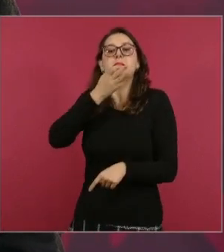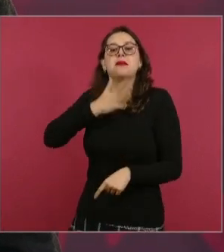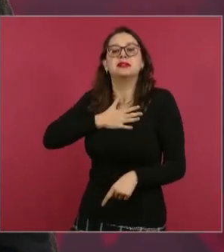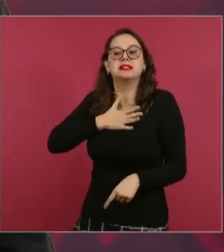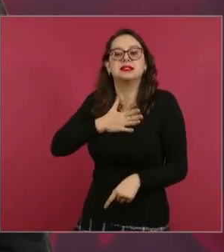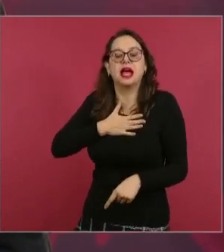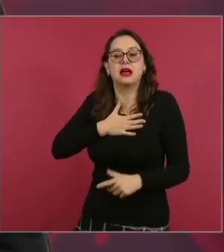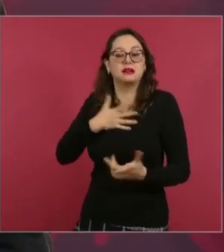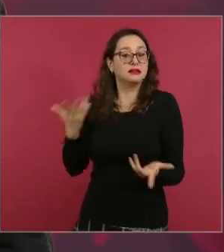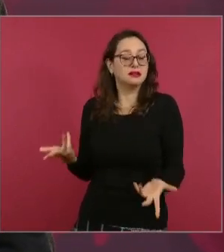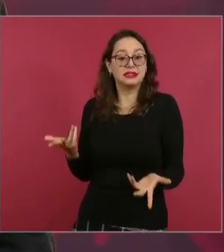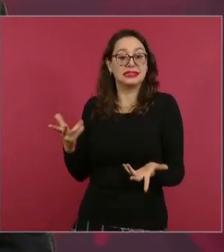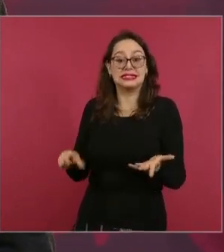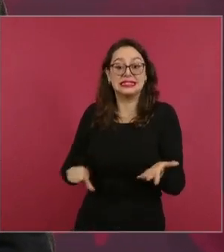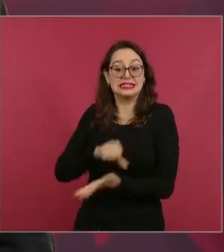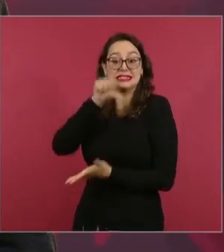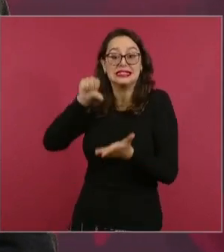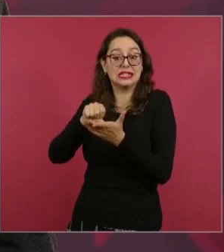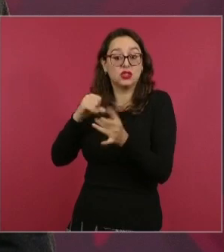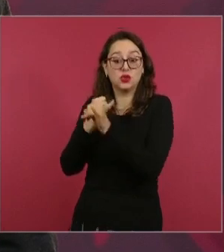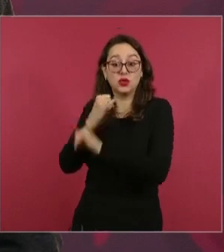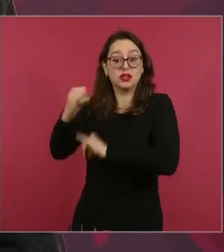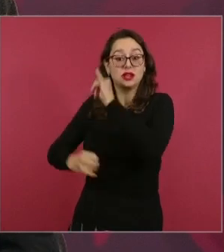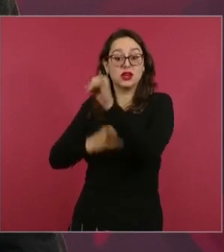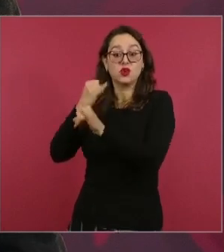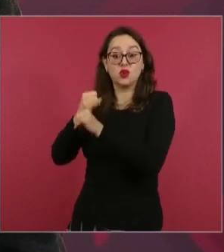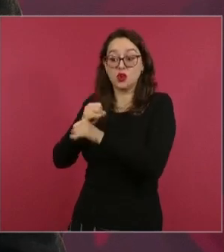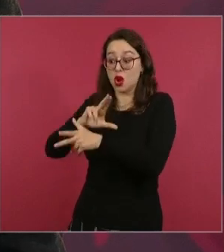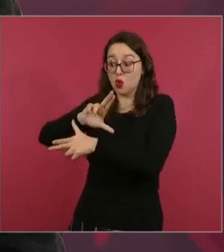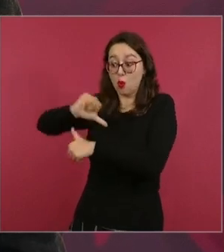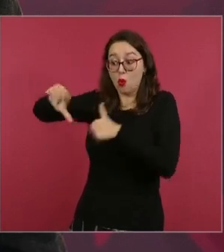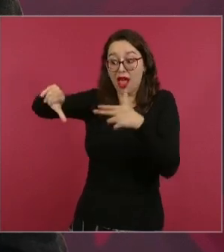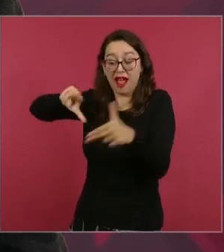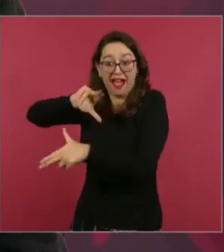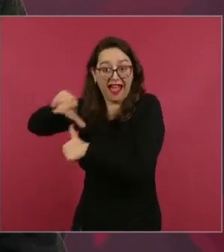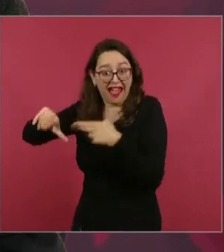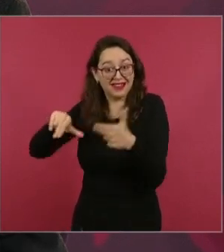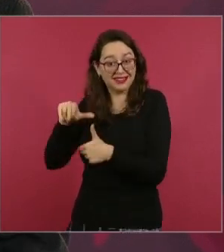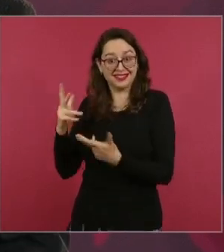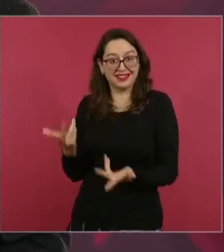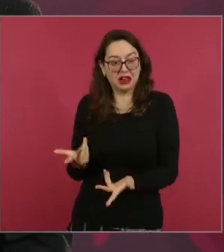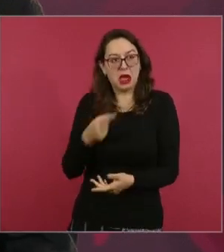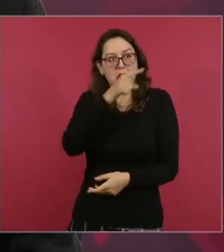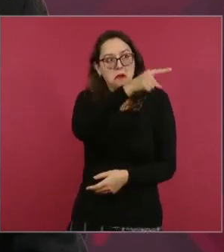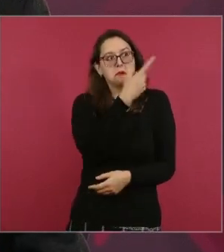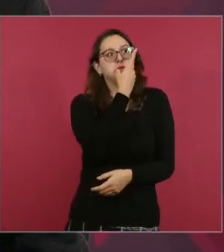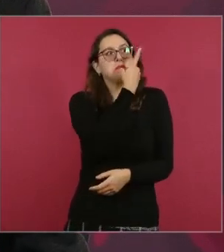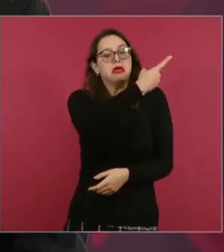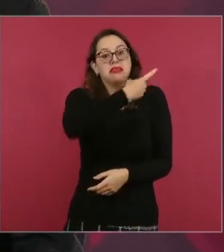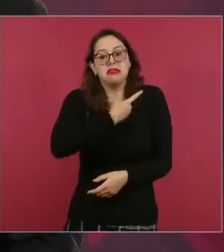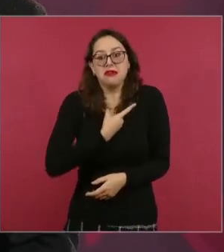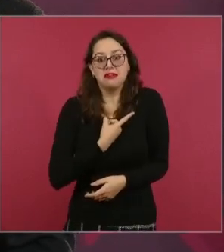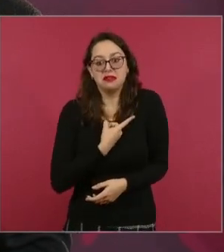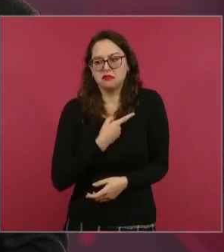Huracanes que funciona en Estados Unidos y hay